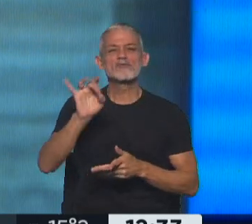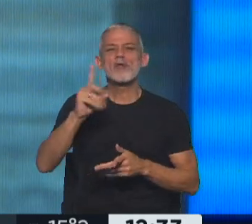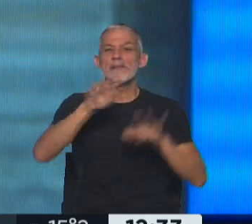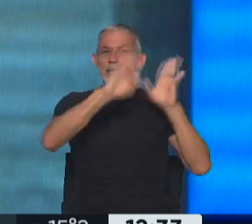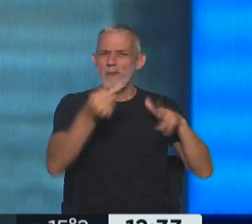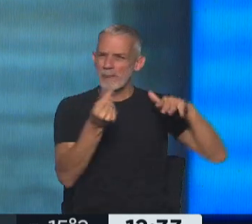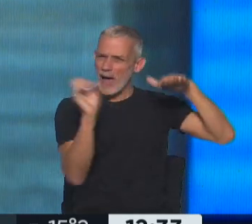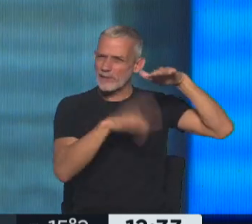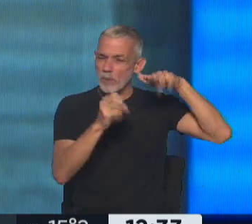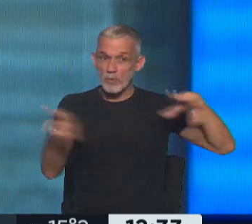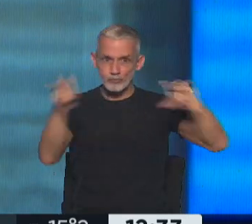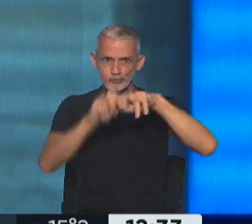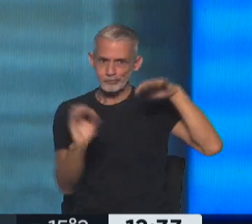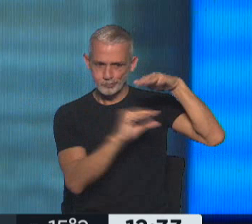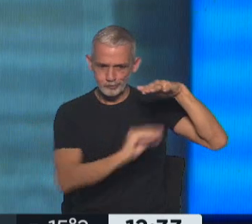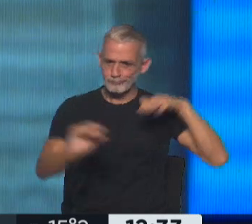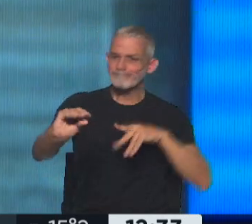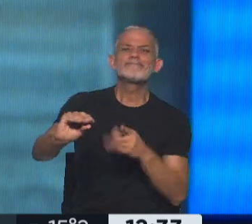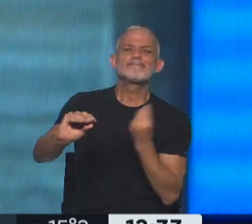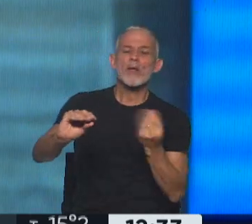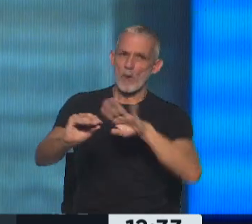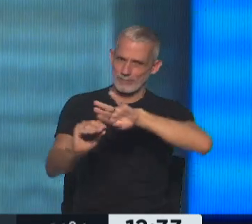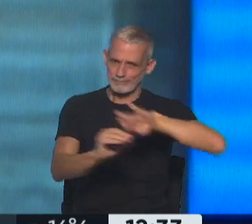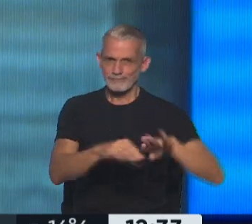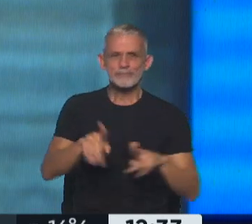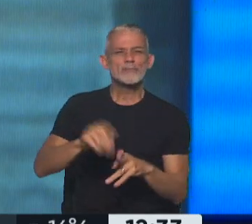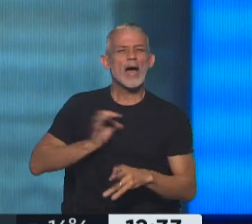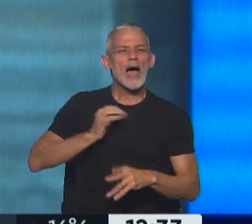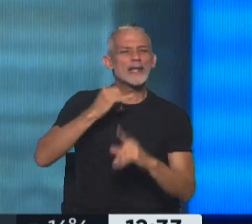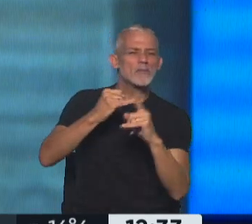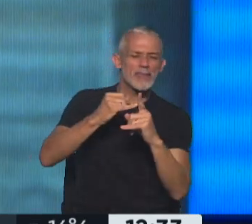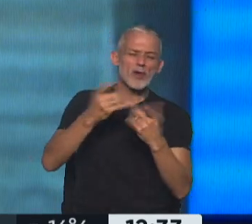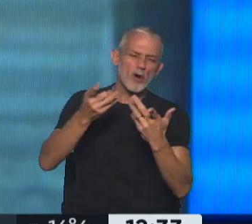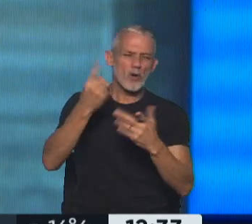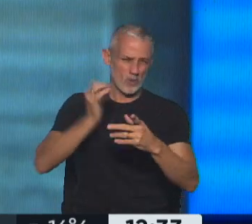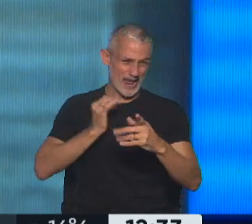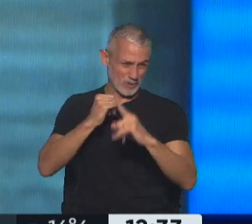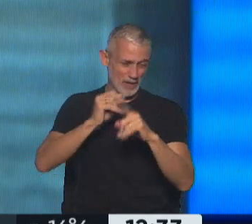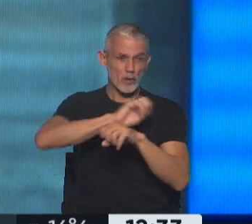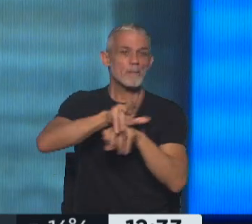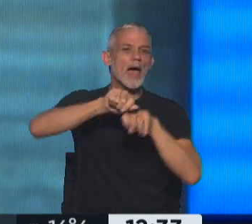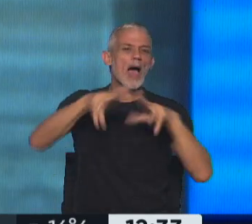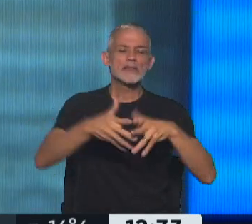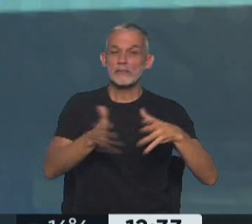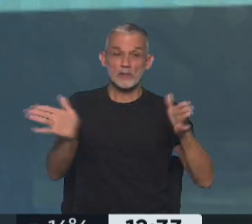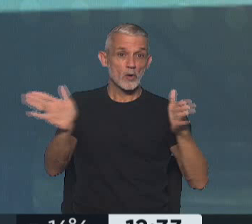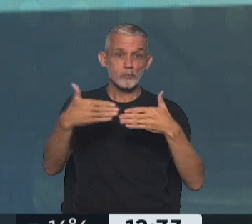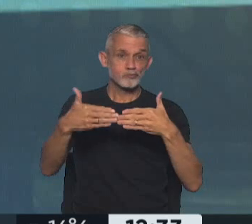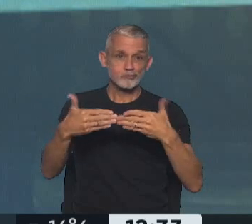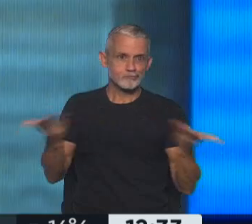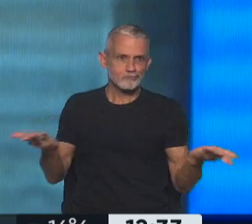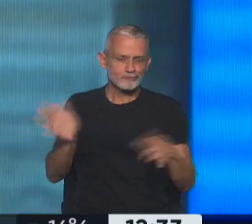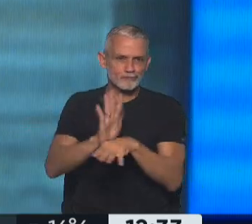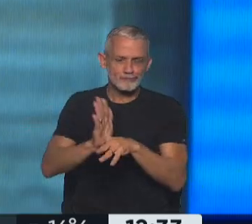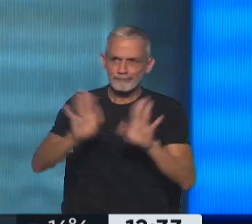fondo de fomento que es importantísimo también la otra lectura es que durante el año y medio de pandemia no se podía generar cine